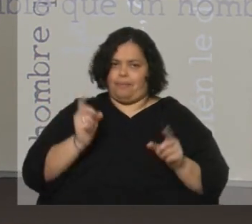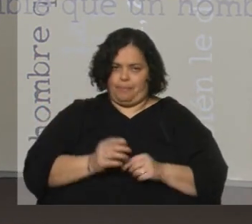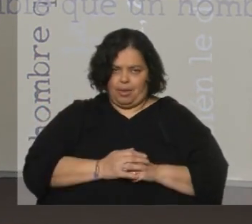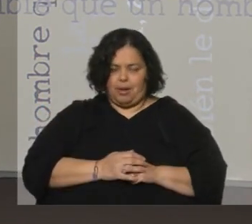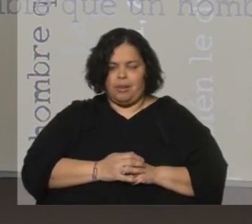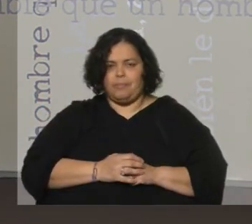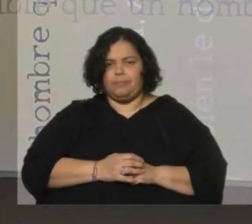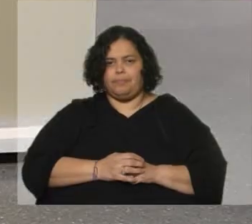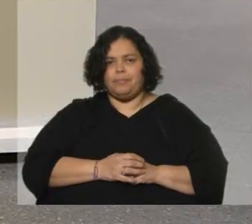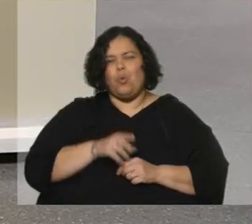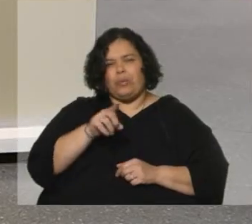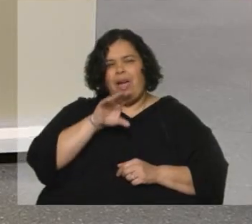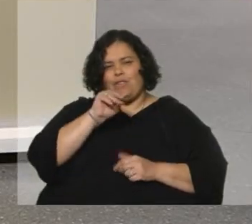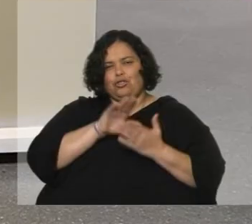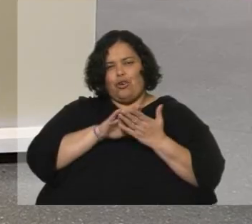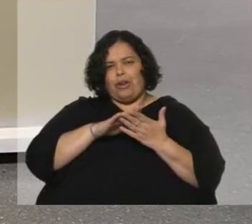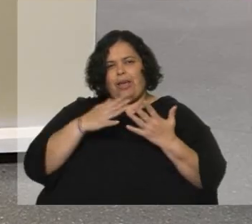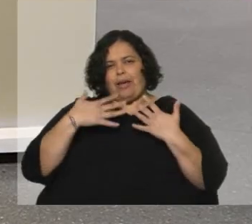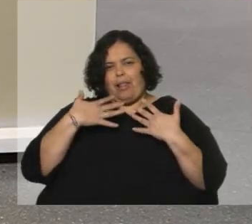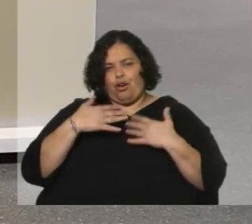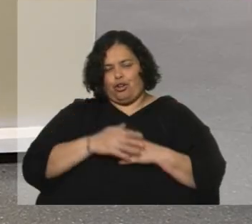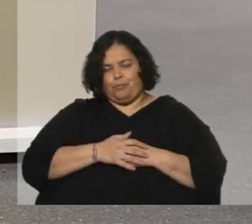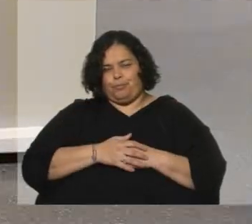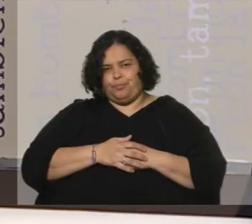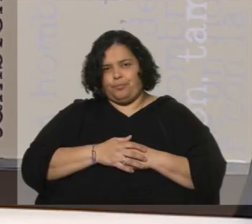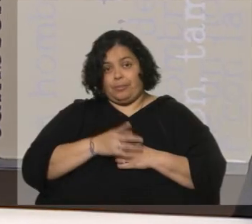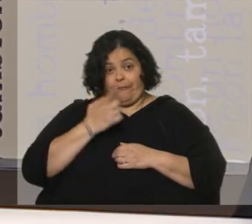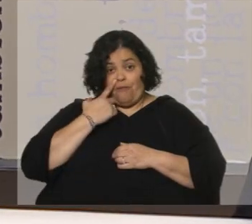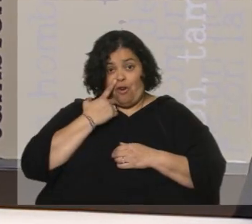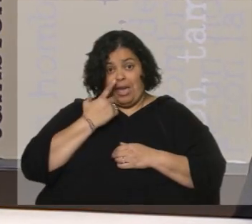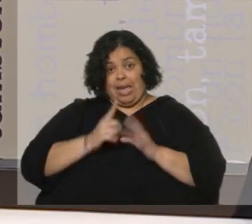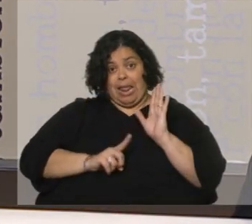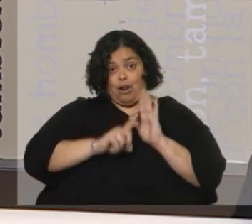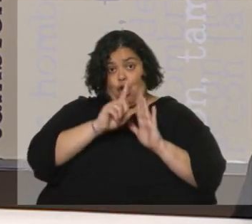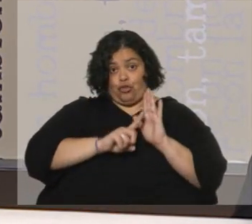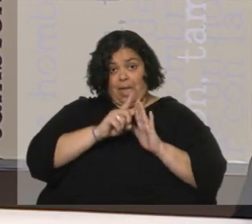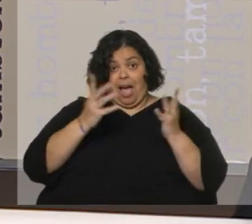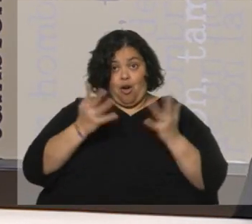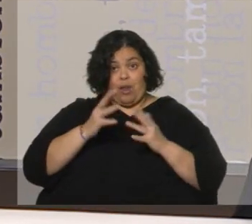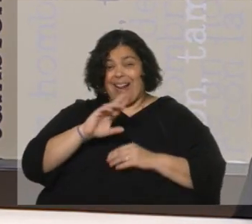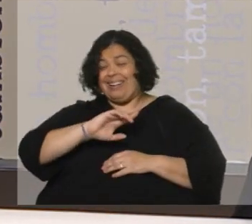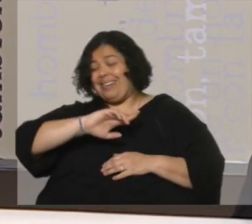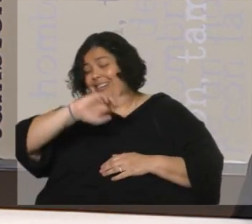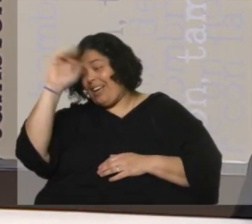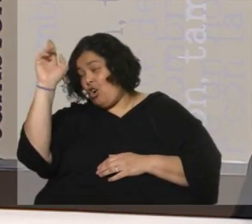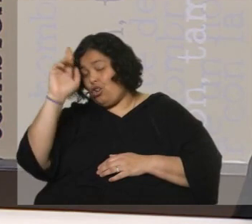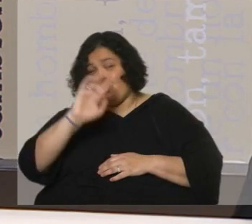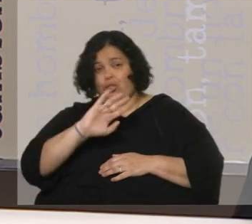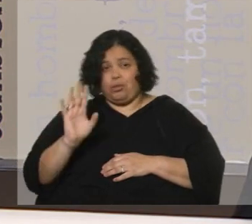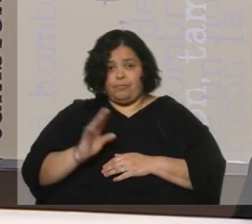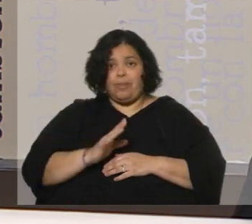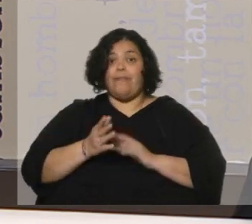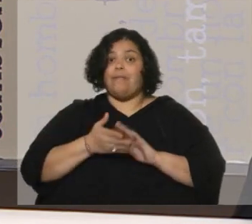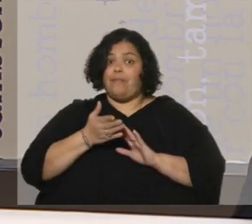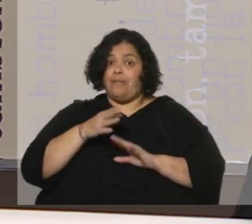manera calor aante adelante veo que en el norte fue récord histórico se viene el